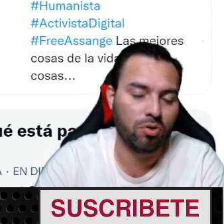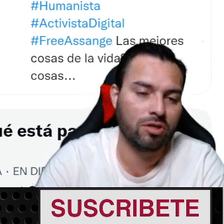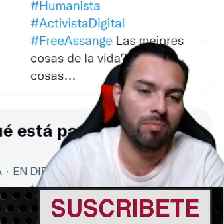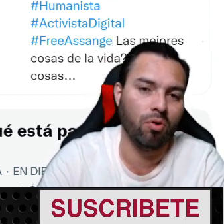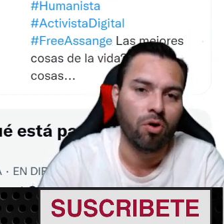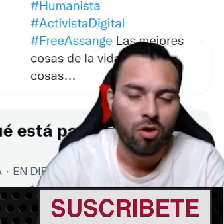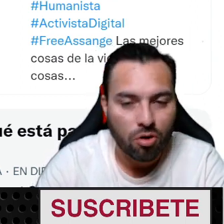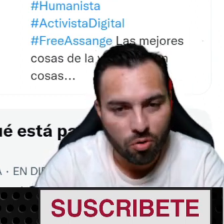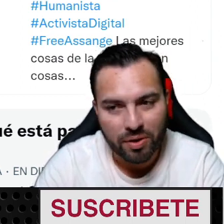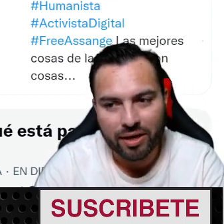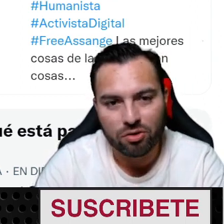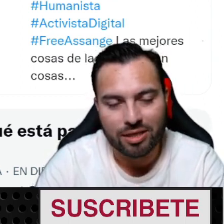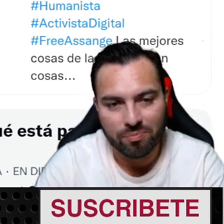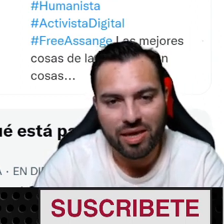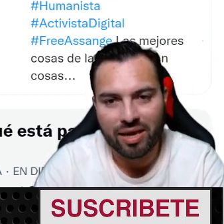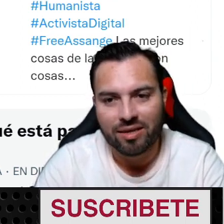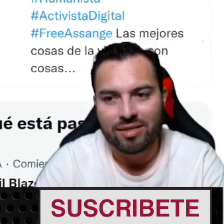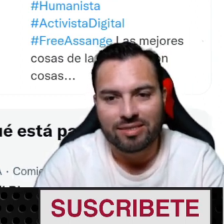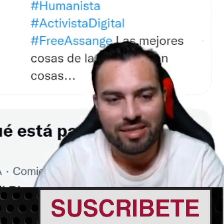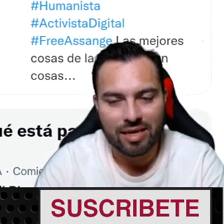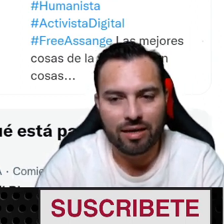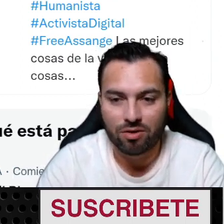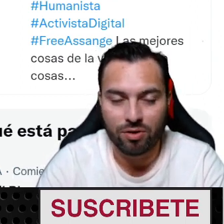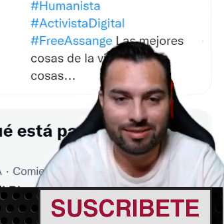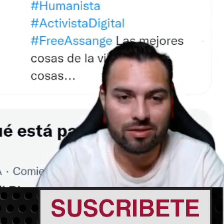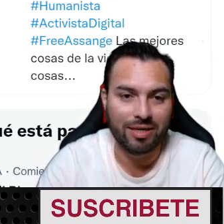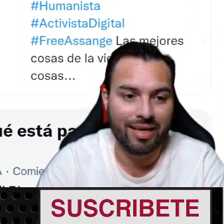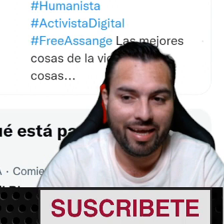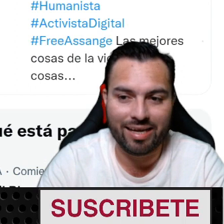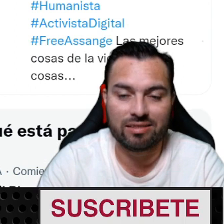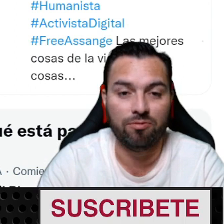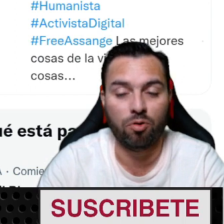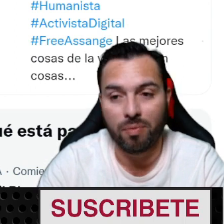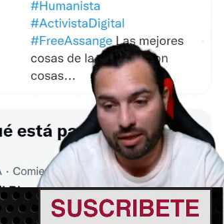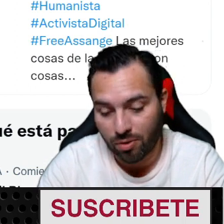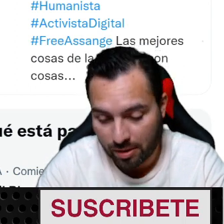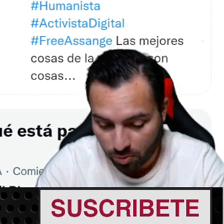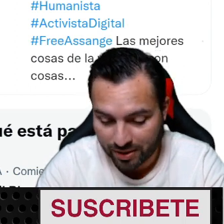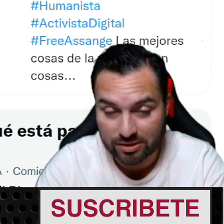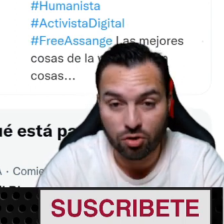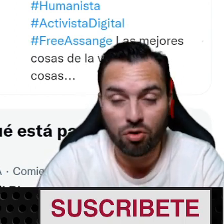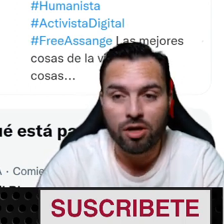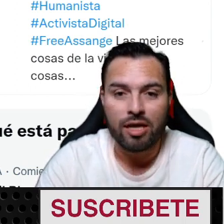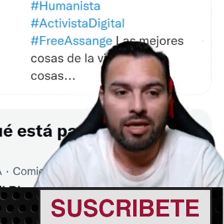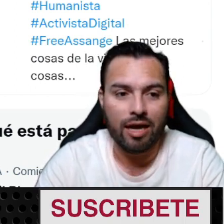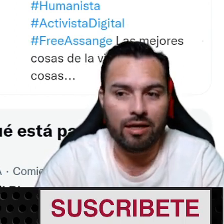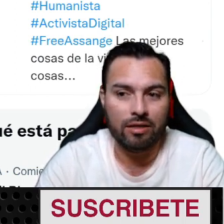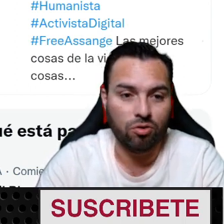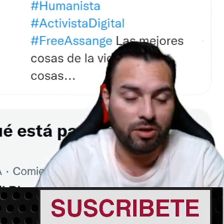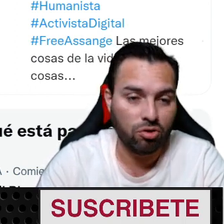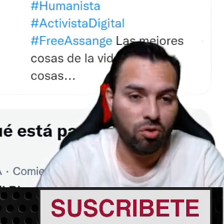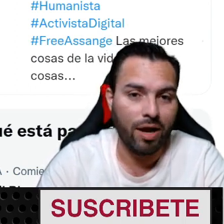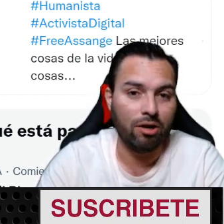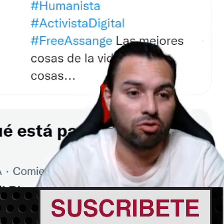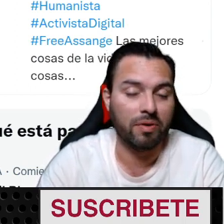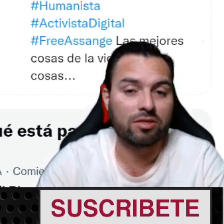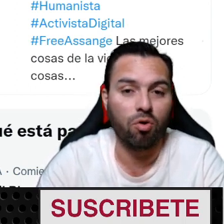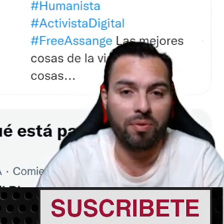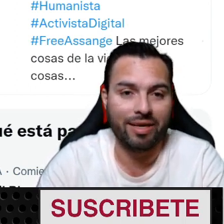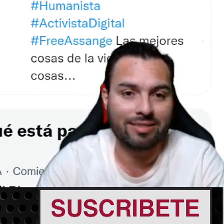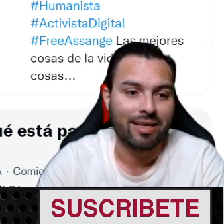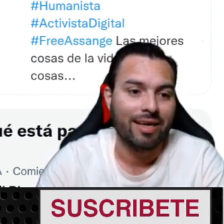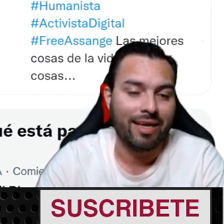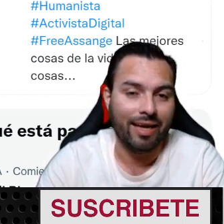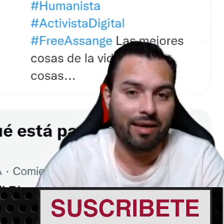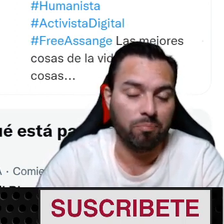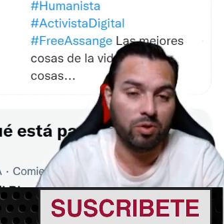y que el próximo gobierno también siga con estas mañaneras informando a la población y sobre todo a los